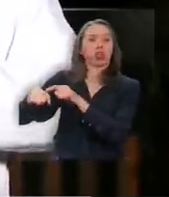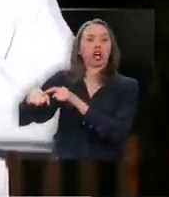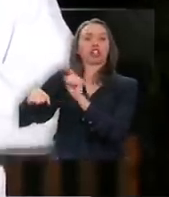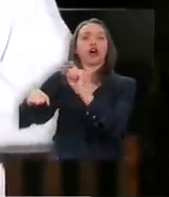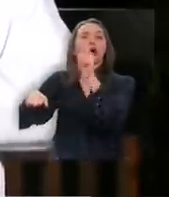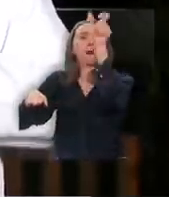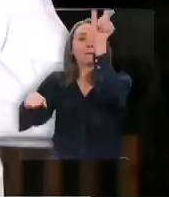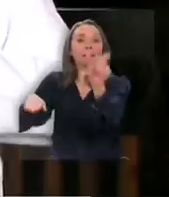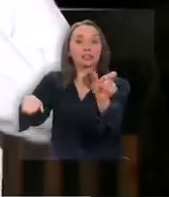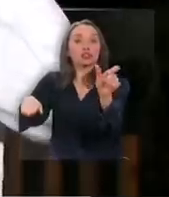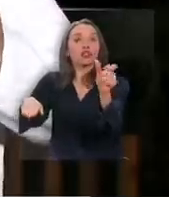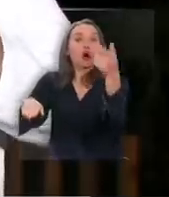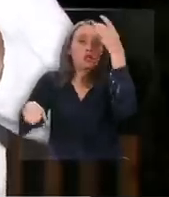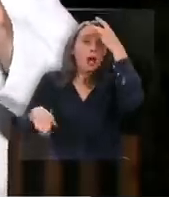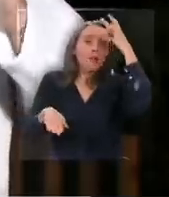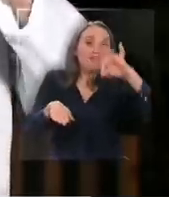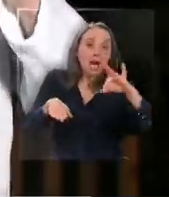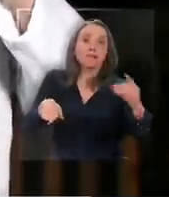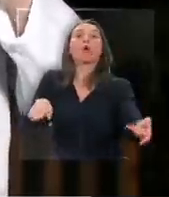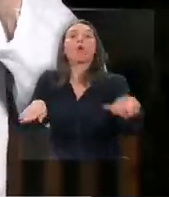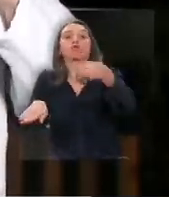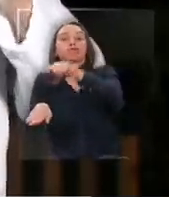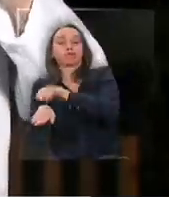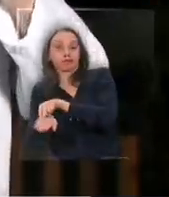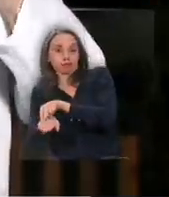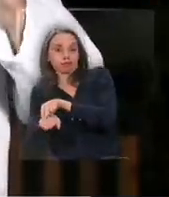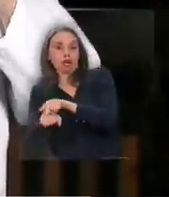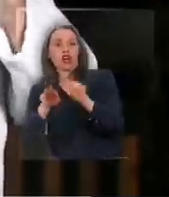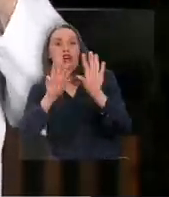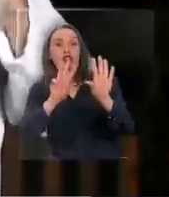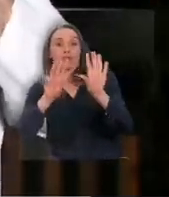que alguien entre. Cuando estamos en el